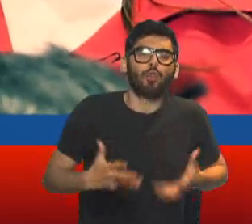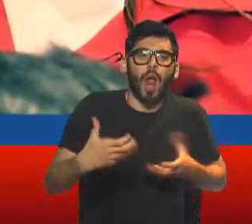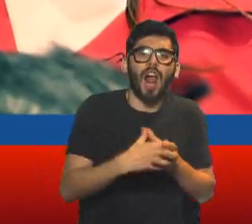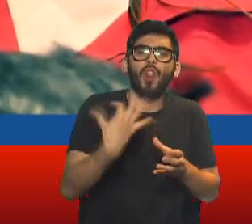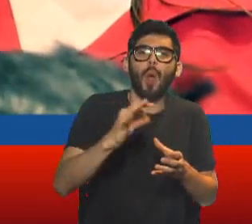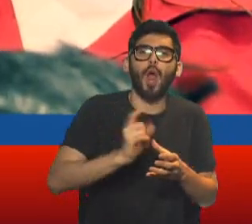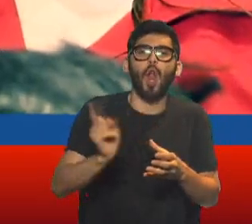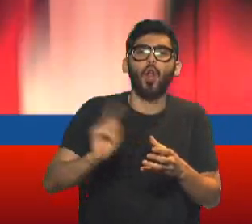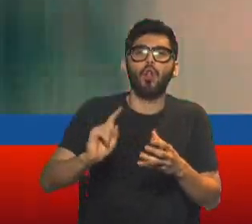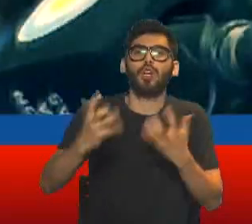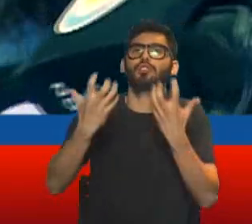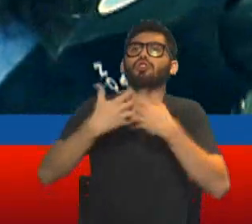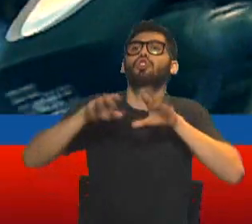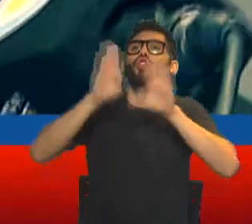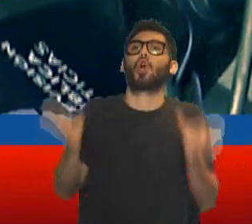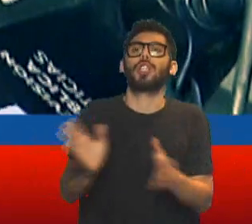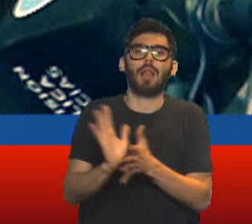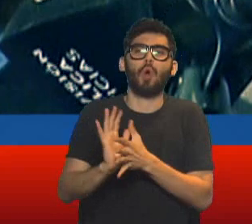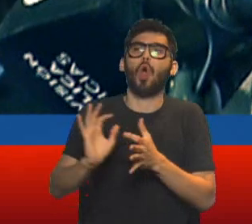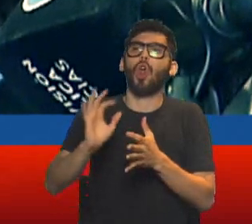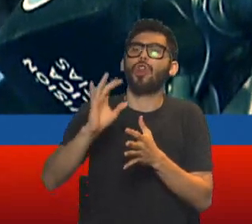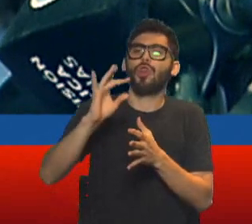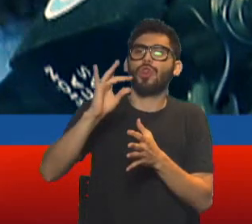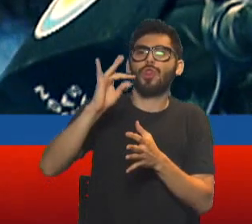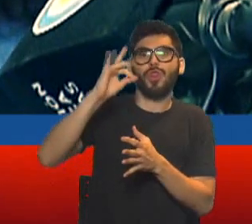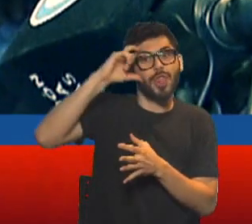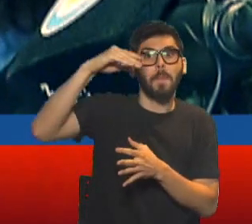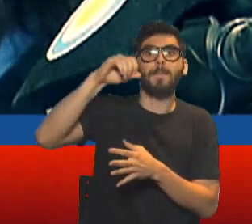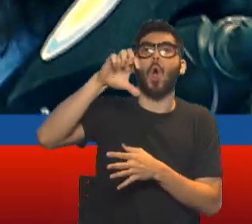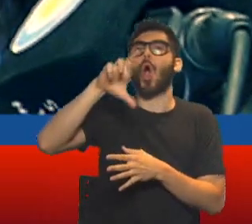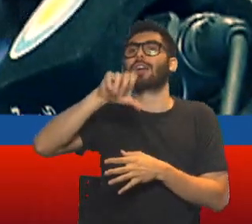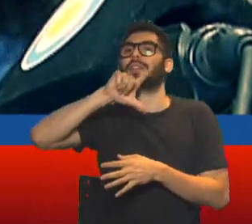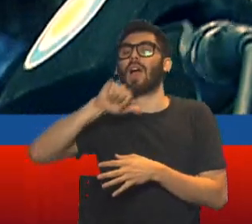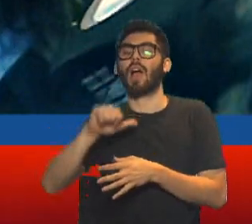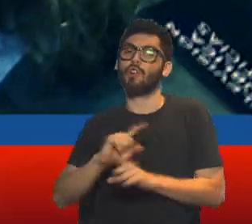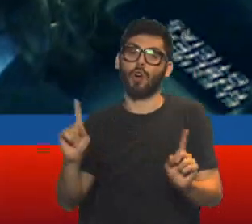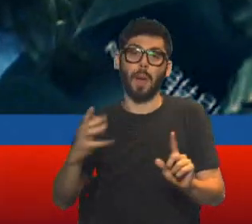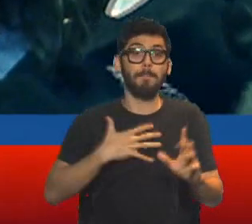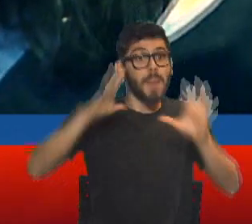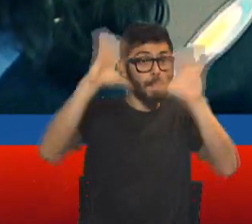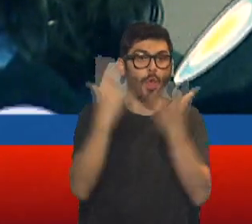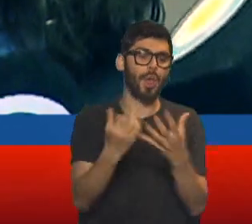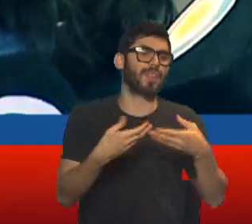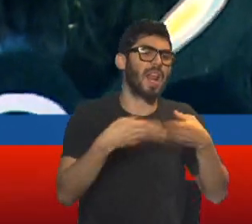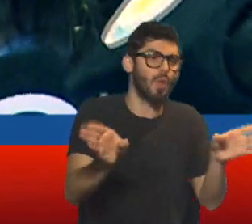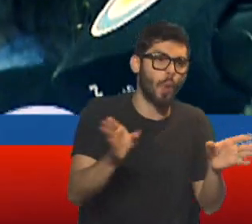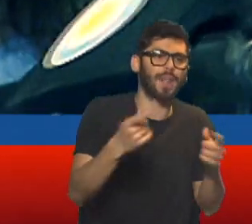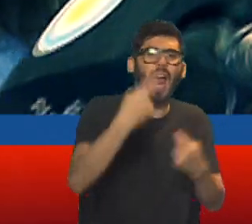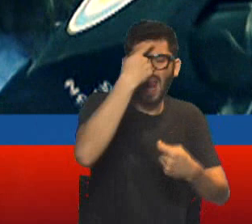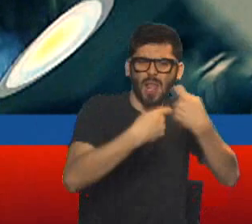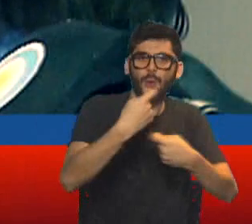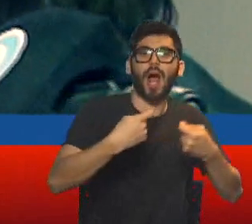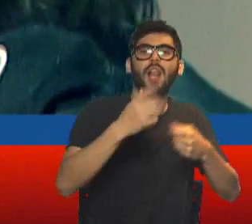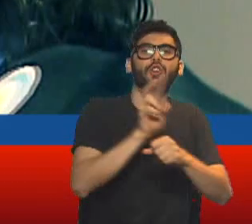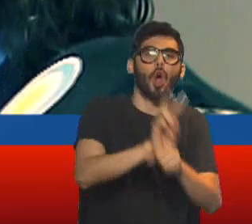una estructura socialdemócrata. En mi mundo, de un lado están los liberales, los libertarios, los conservadores,